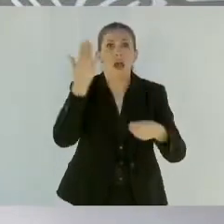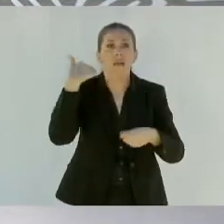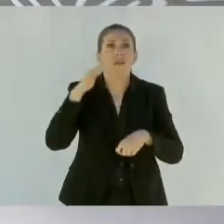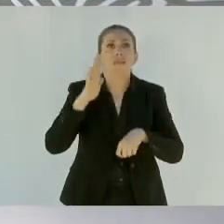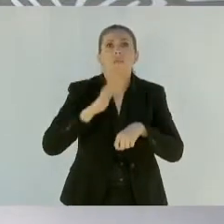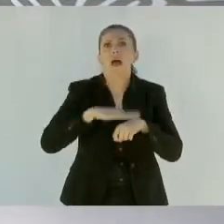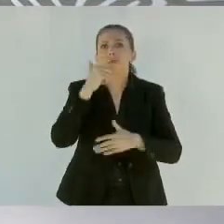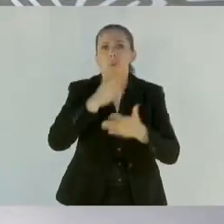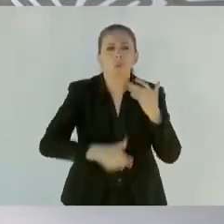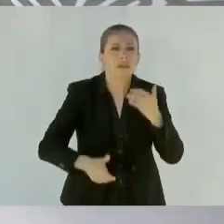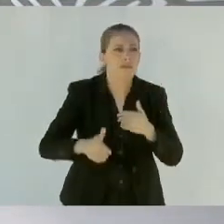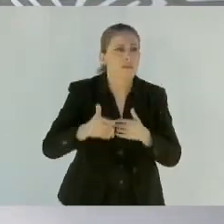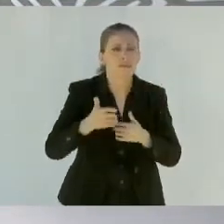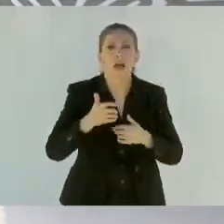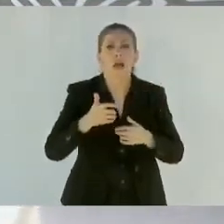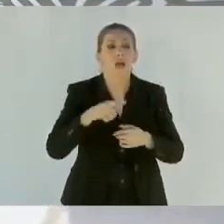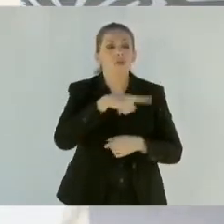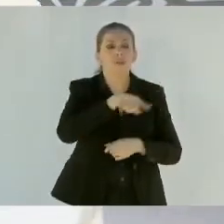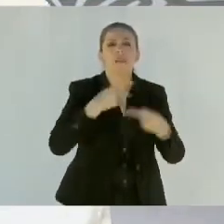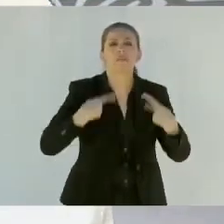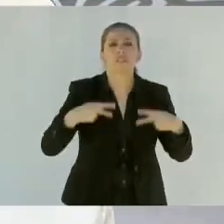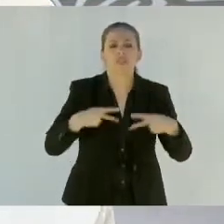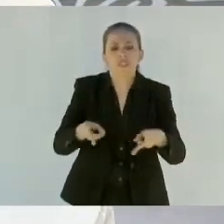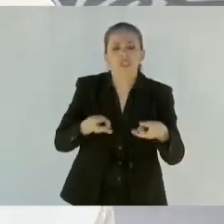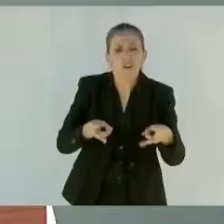Era lo que se robaban.